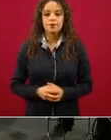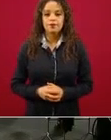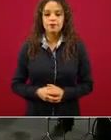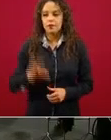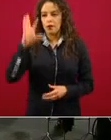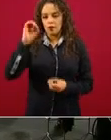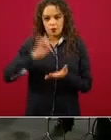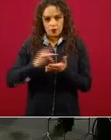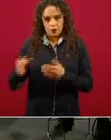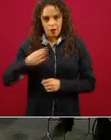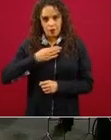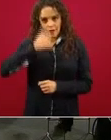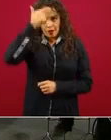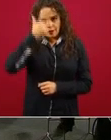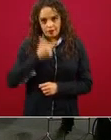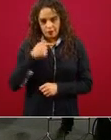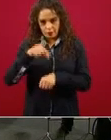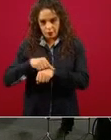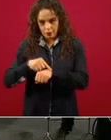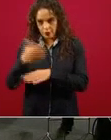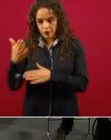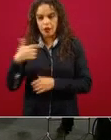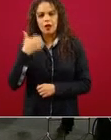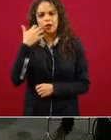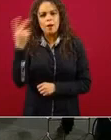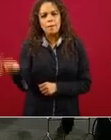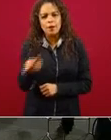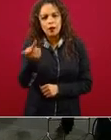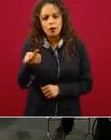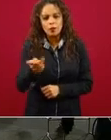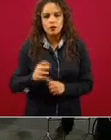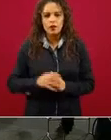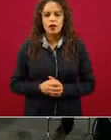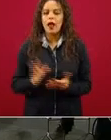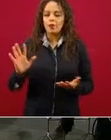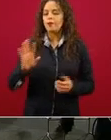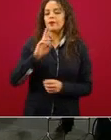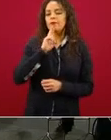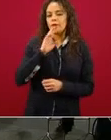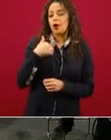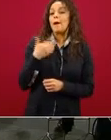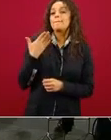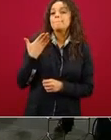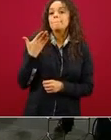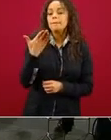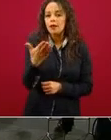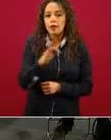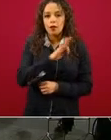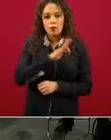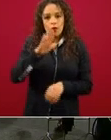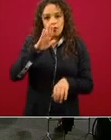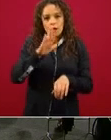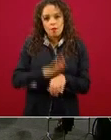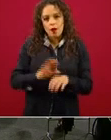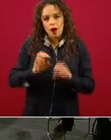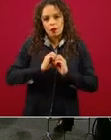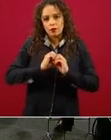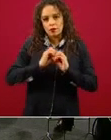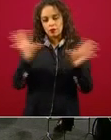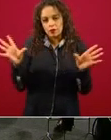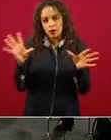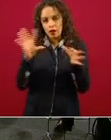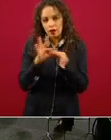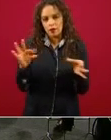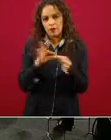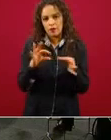Gracias, buenas noches, doctor. Le quiero preguntar más bien pedir si puede detallar el cambio de